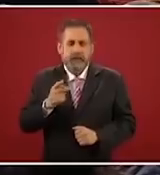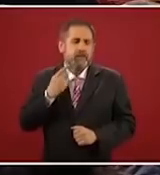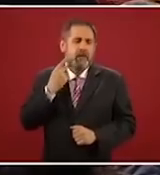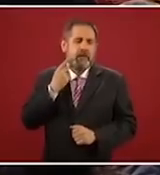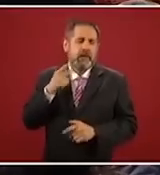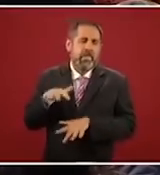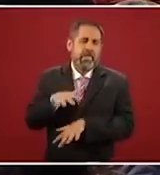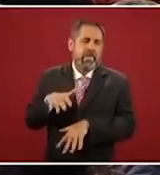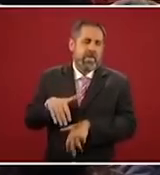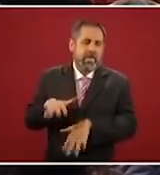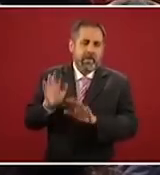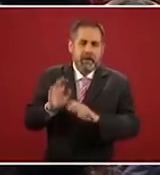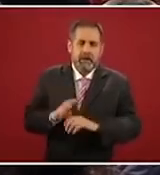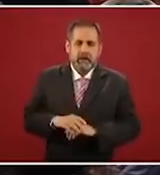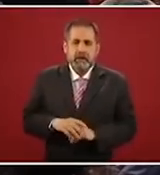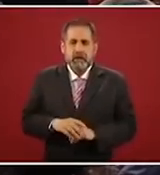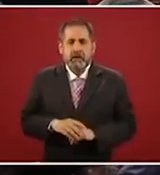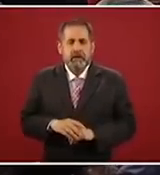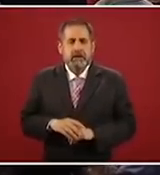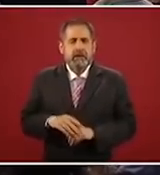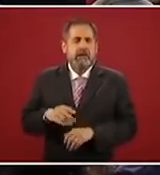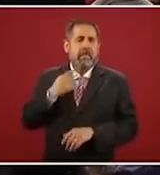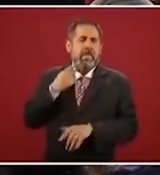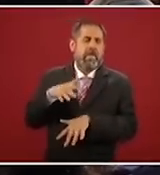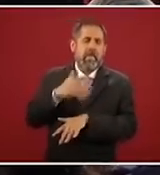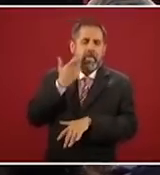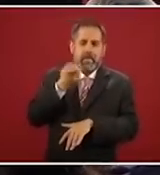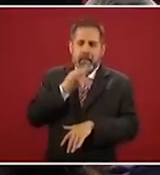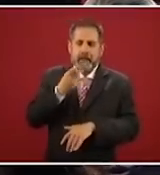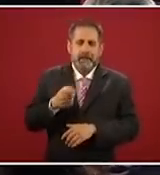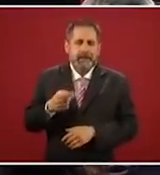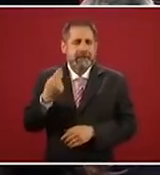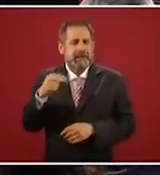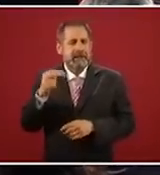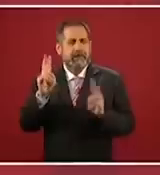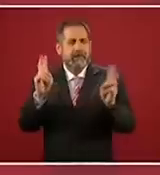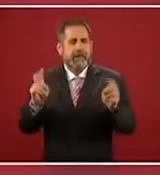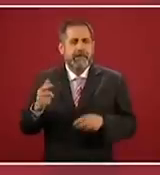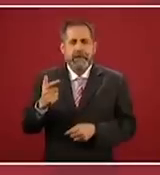politiquería en términos coloquiales, grilla.